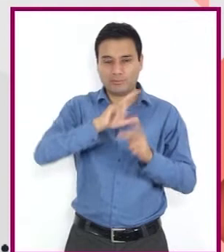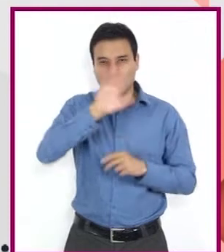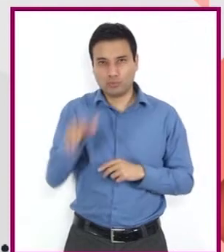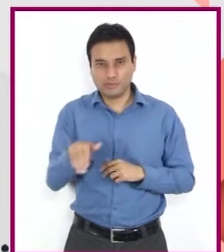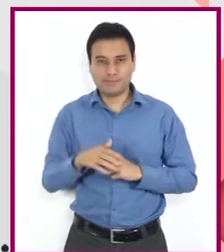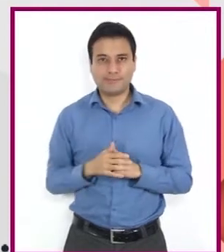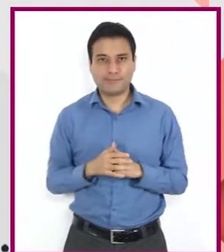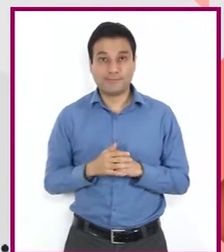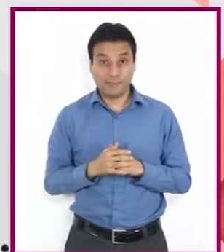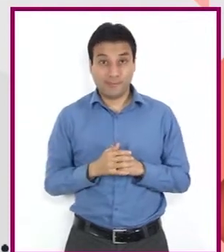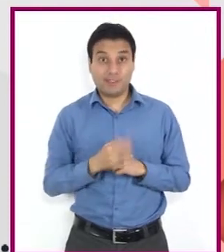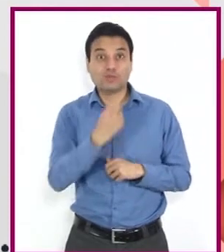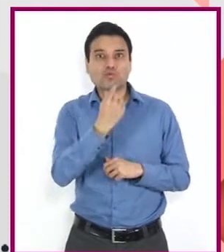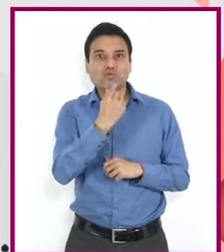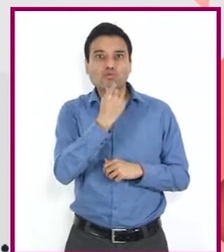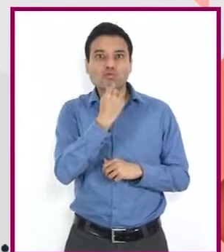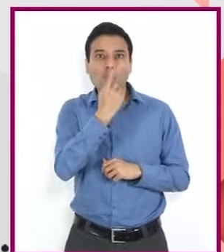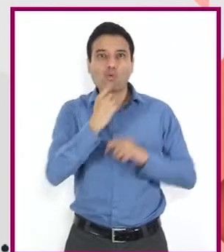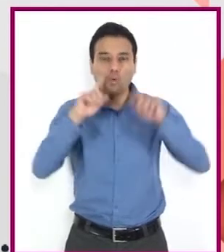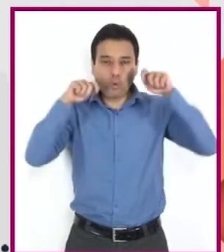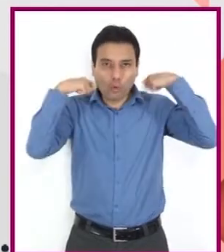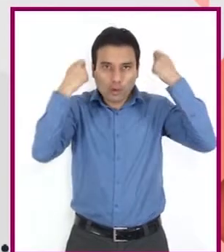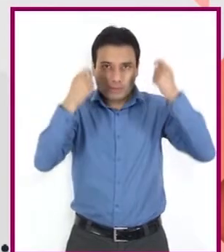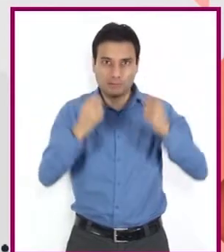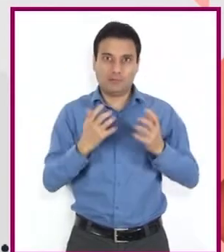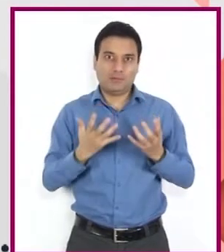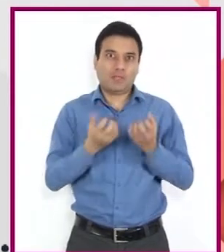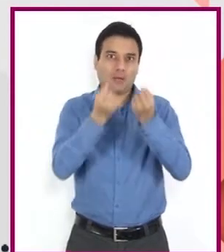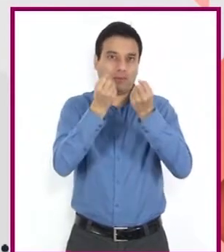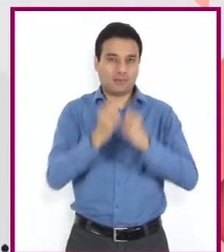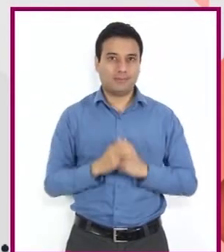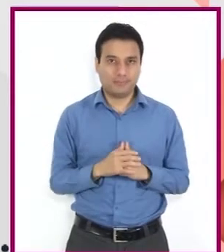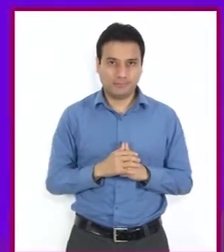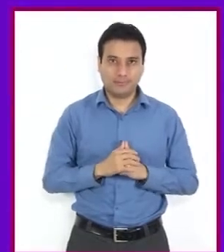Caperucita se había salvado del malvado.